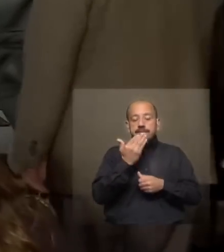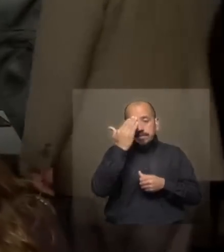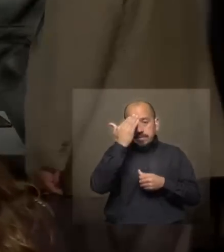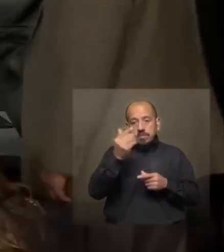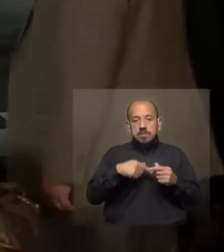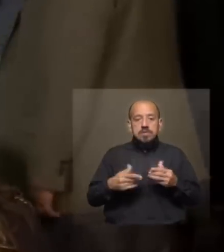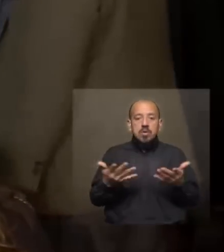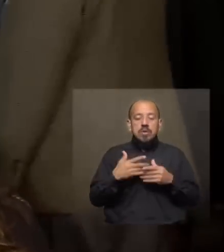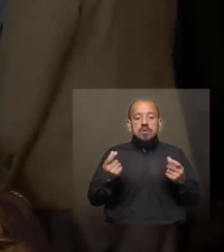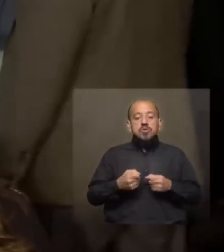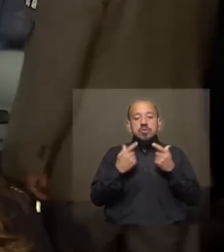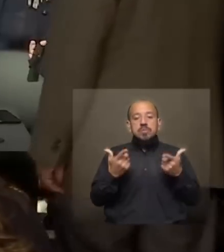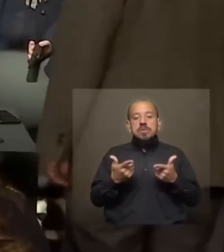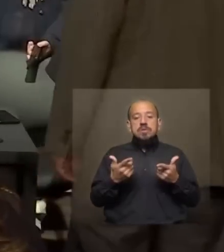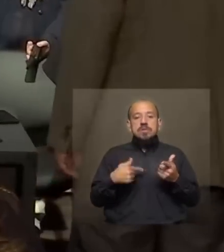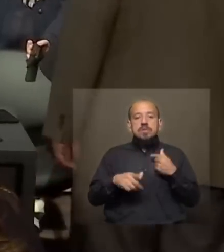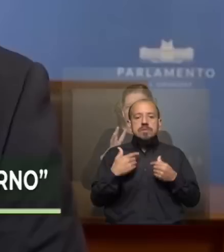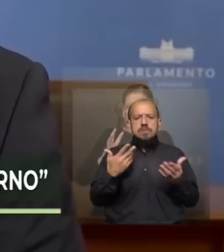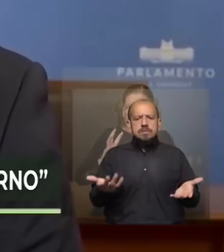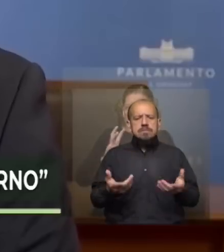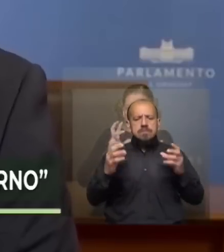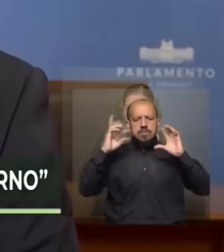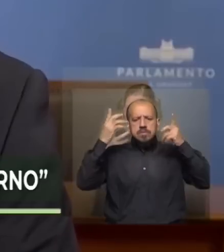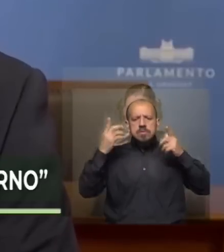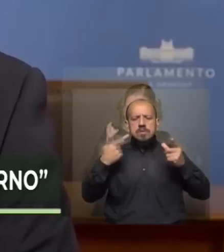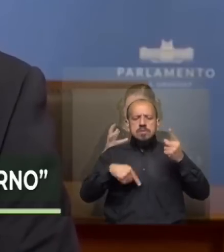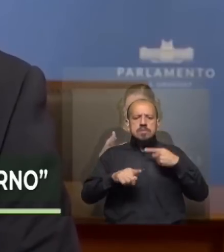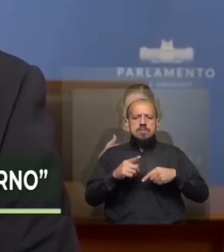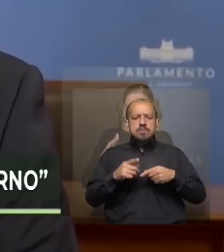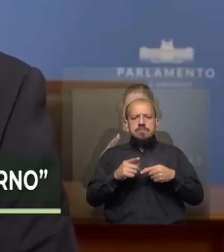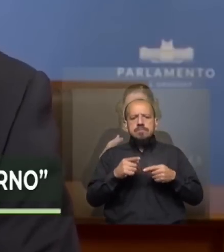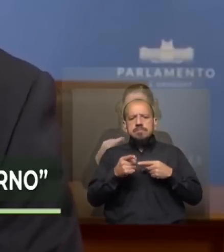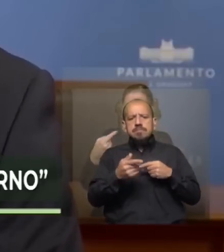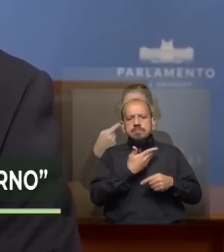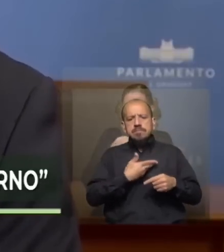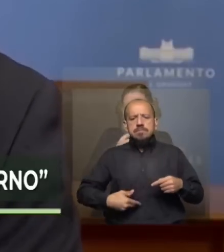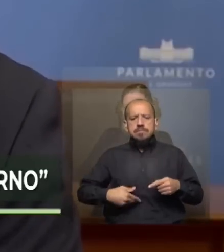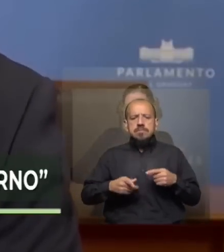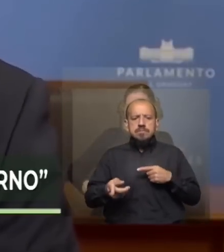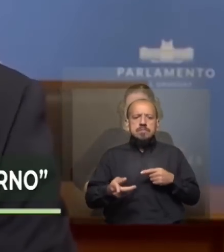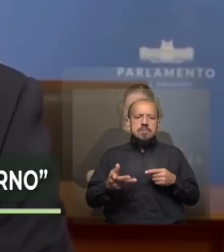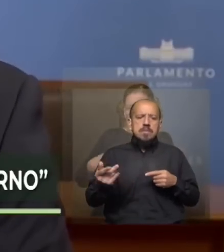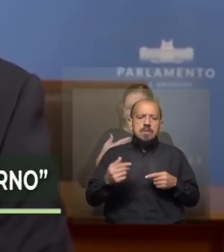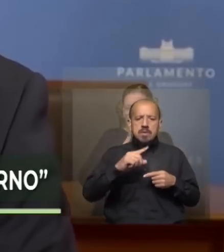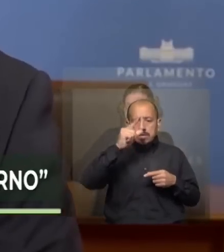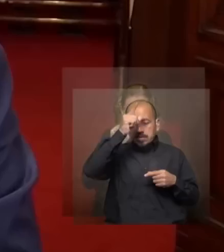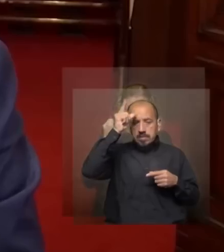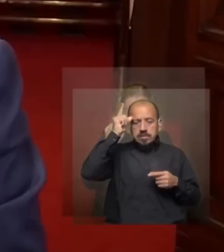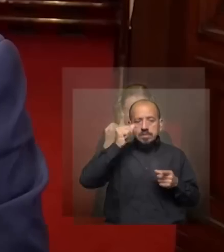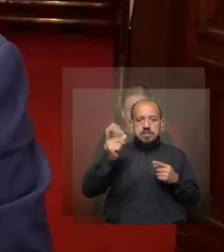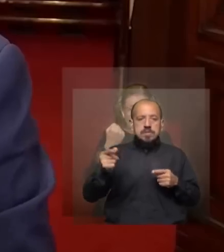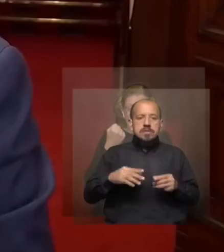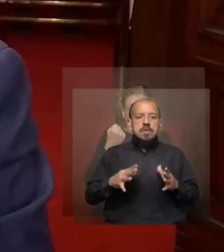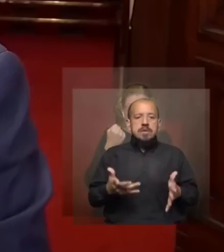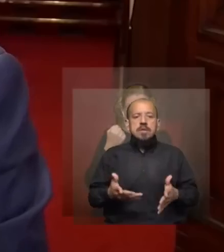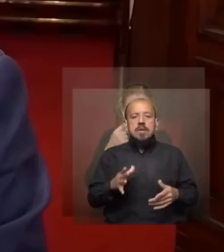un poco más ahora verlo con tanta agresividad hacia hacia el gobierno y hacia el propio presidente de la república Y